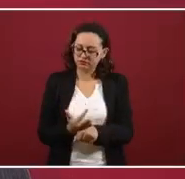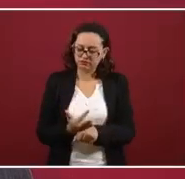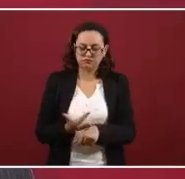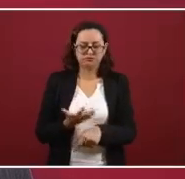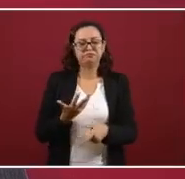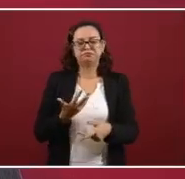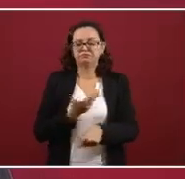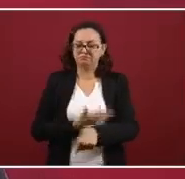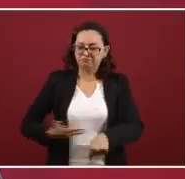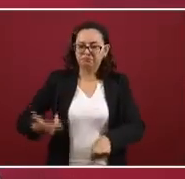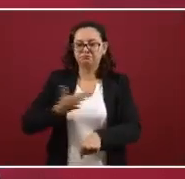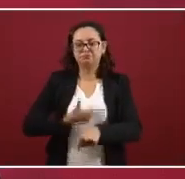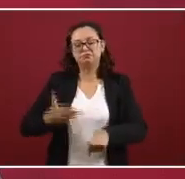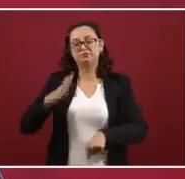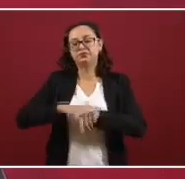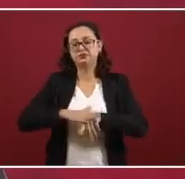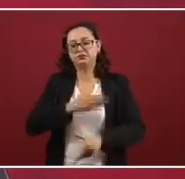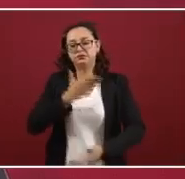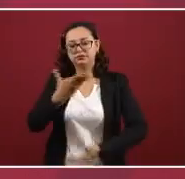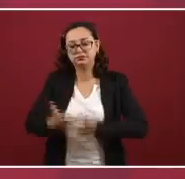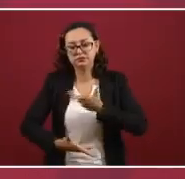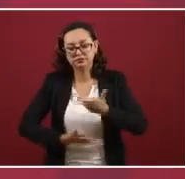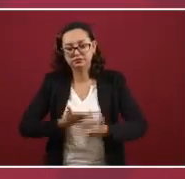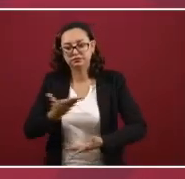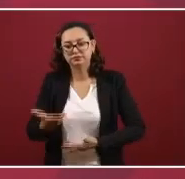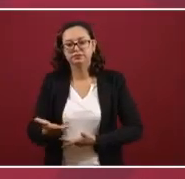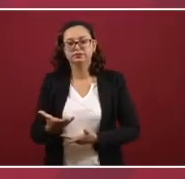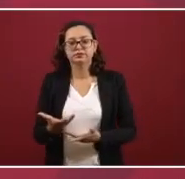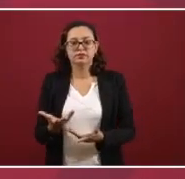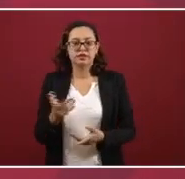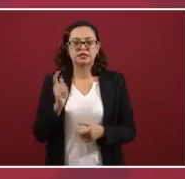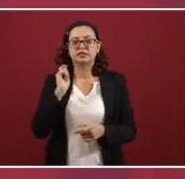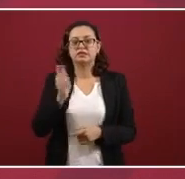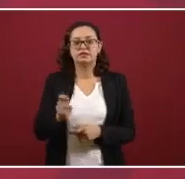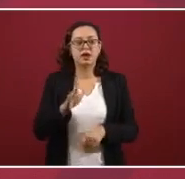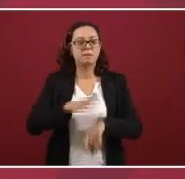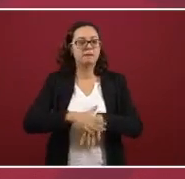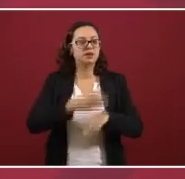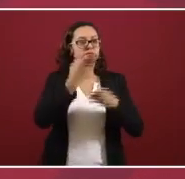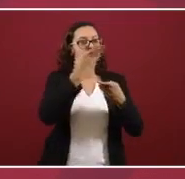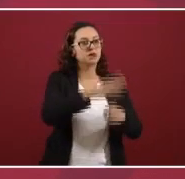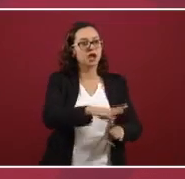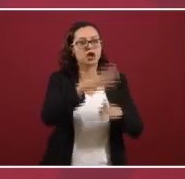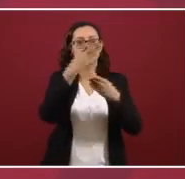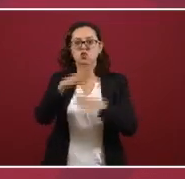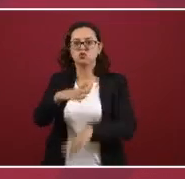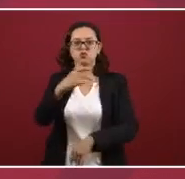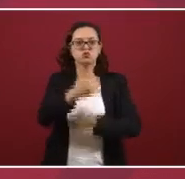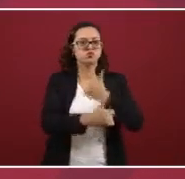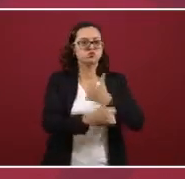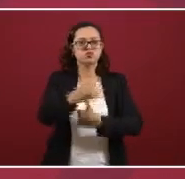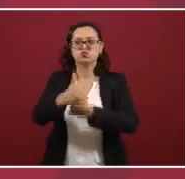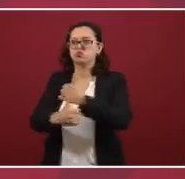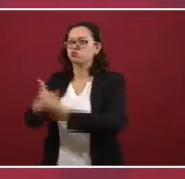ampliando los servicios, es decir, hay más competencia, y esto está